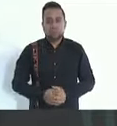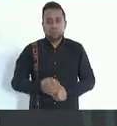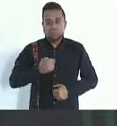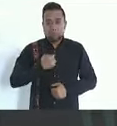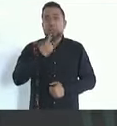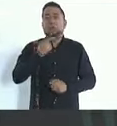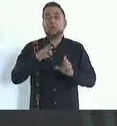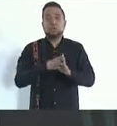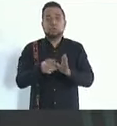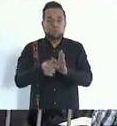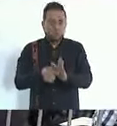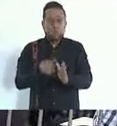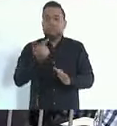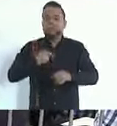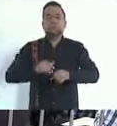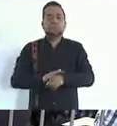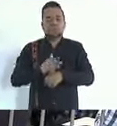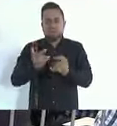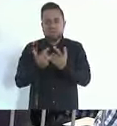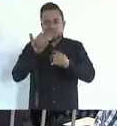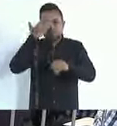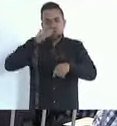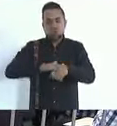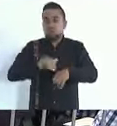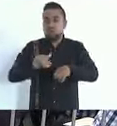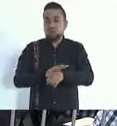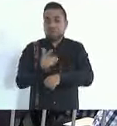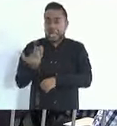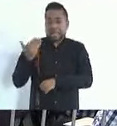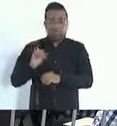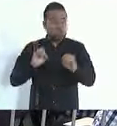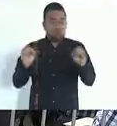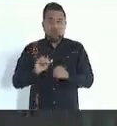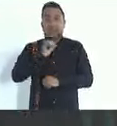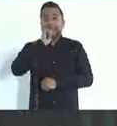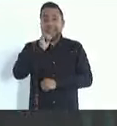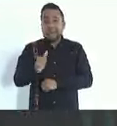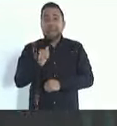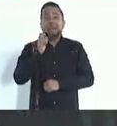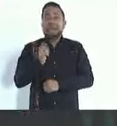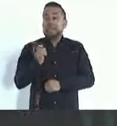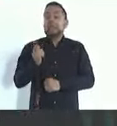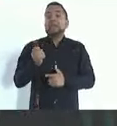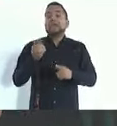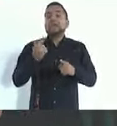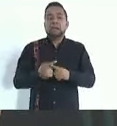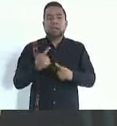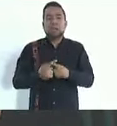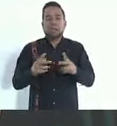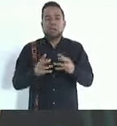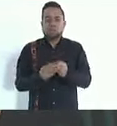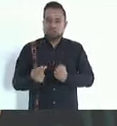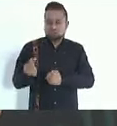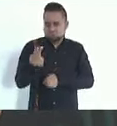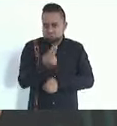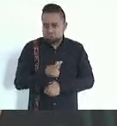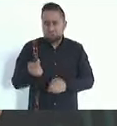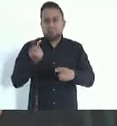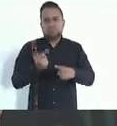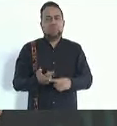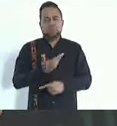histórico porque nunca se había visto que caminaran juntos el